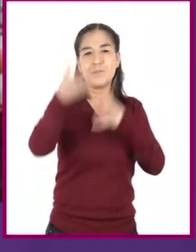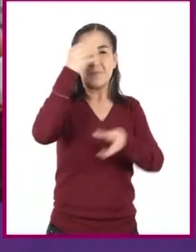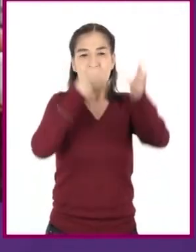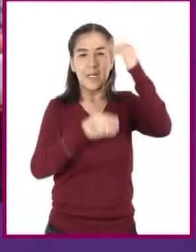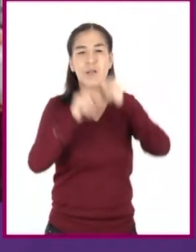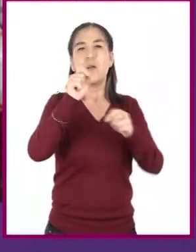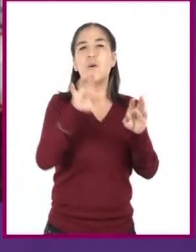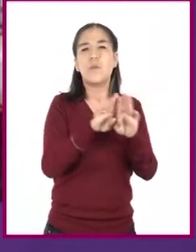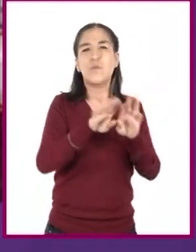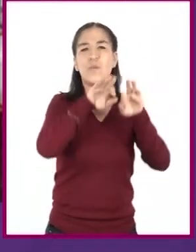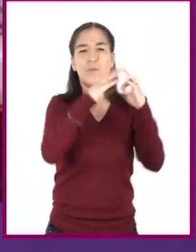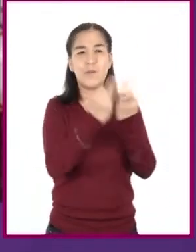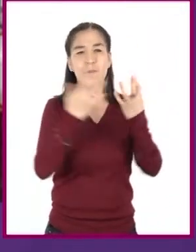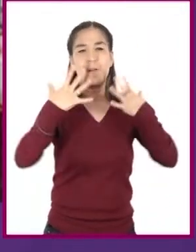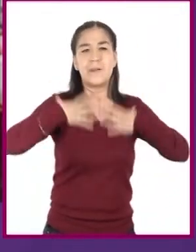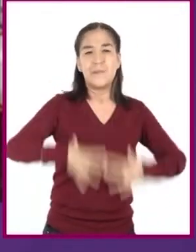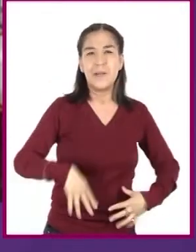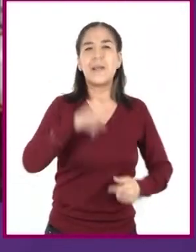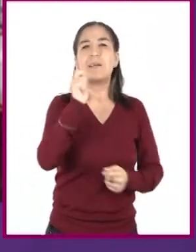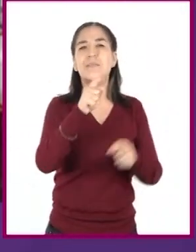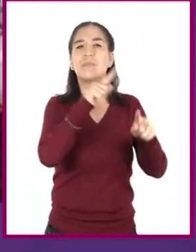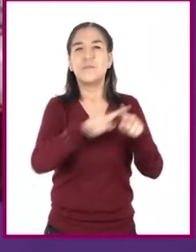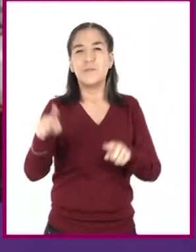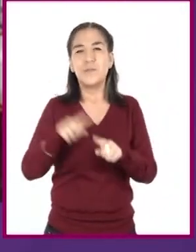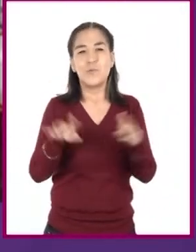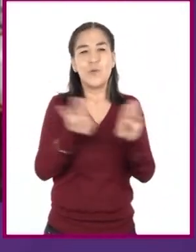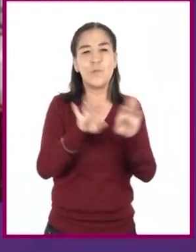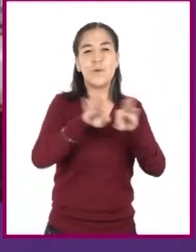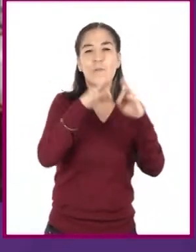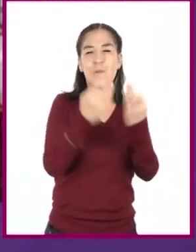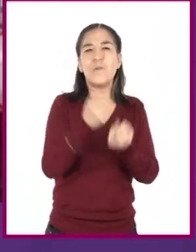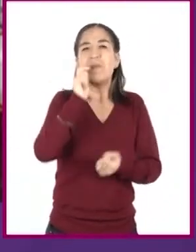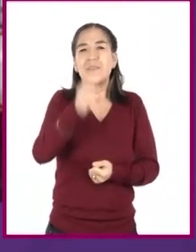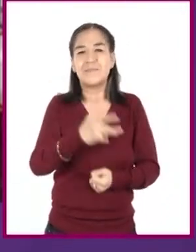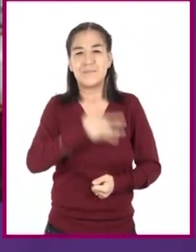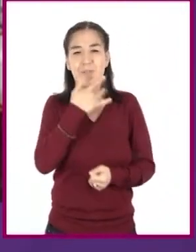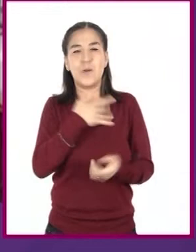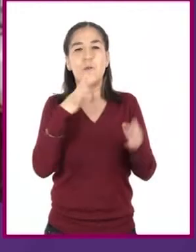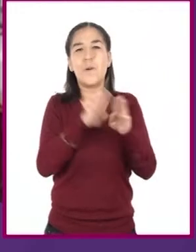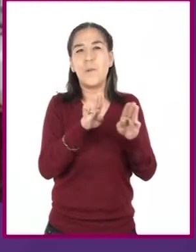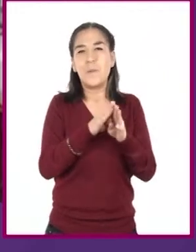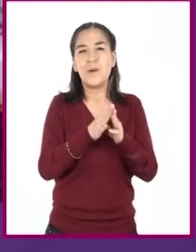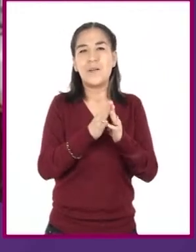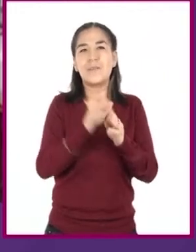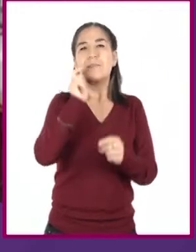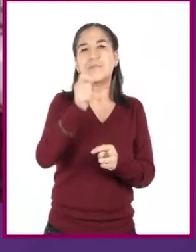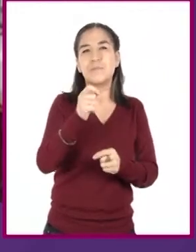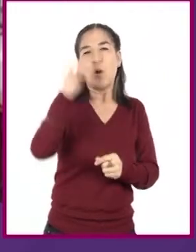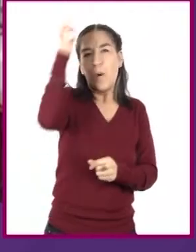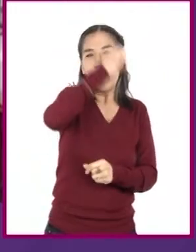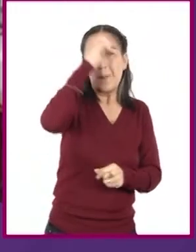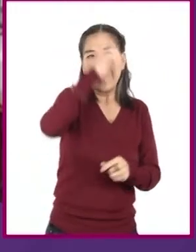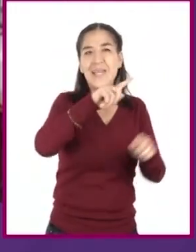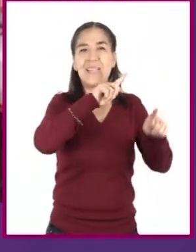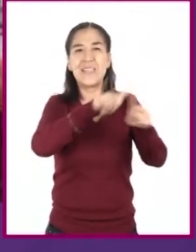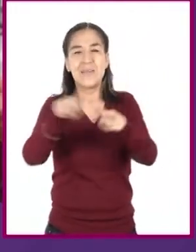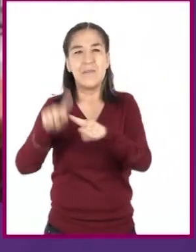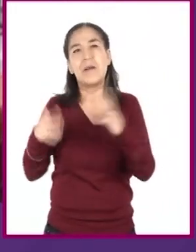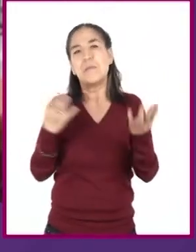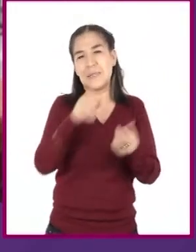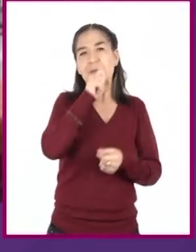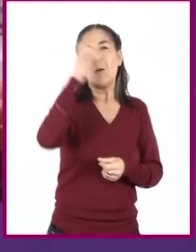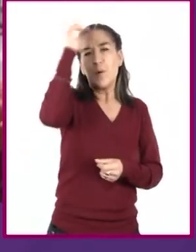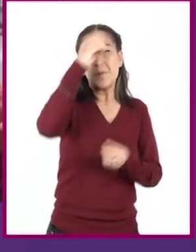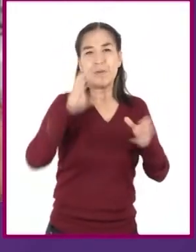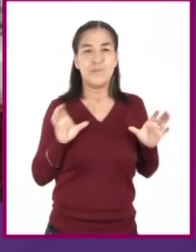o de vestir, sino por la manera y la forma que tenemos de construir cosmovisiones colectivas.